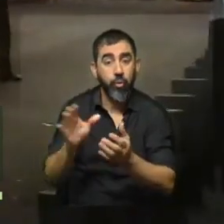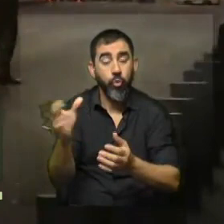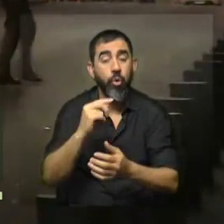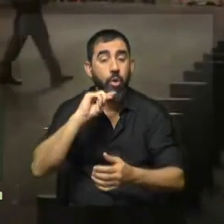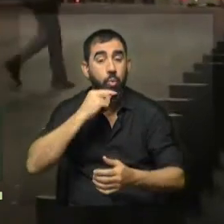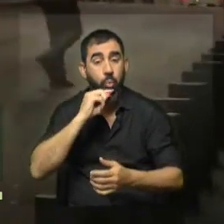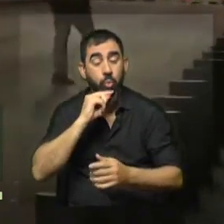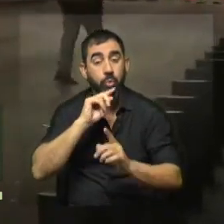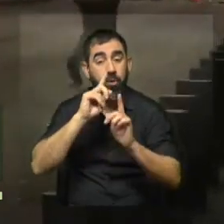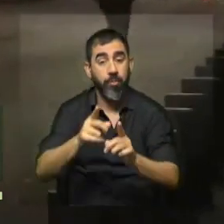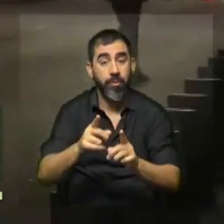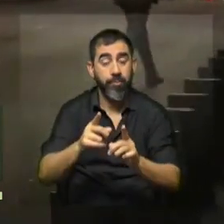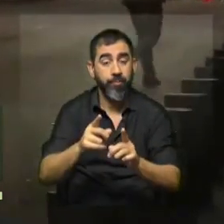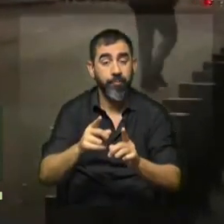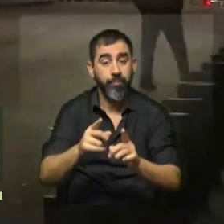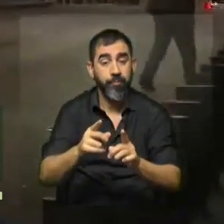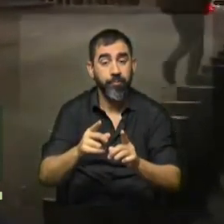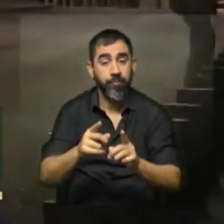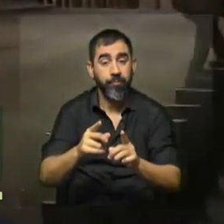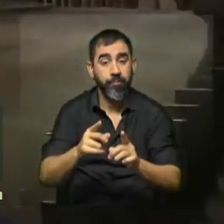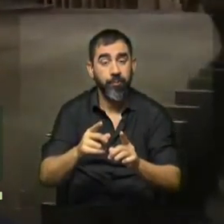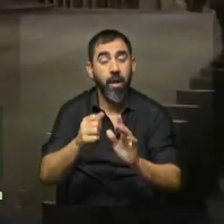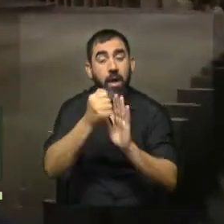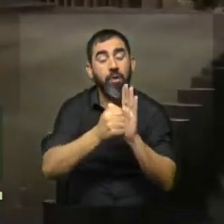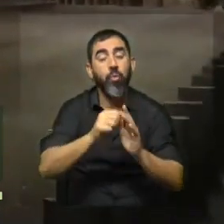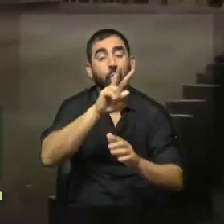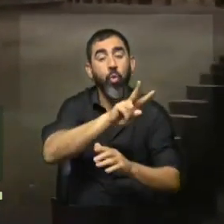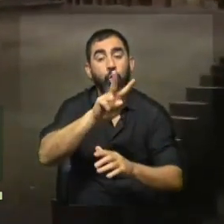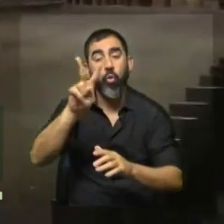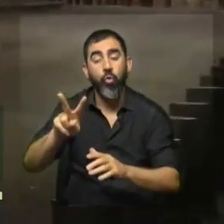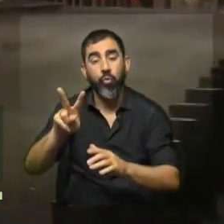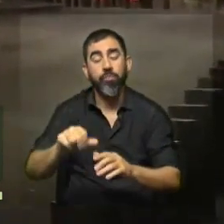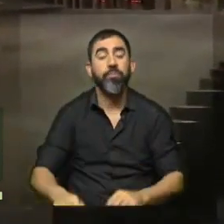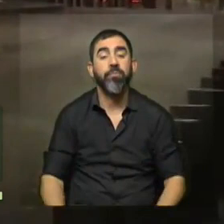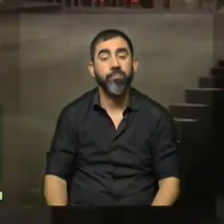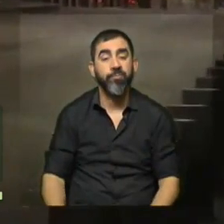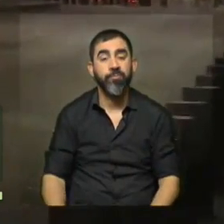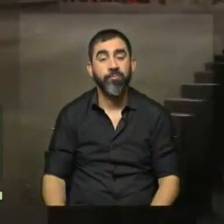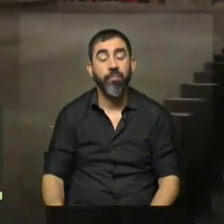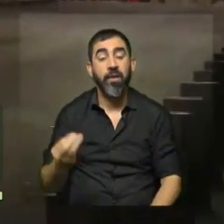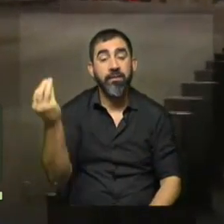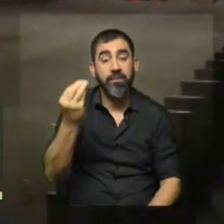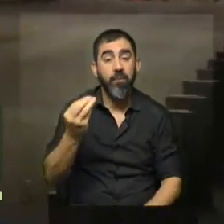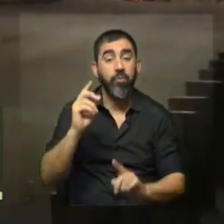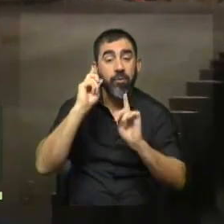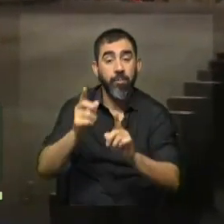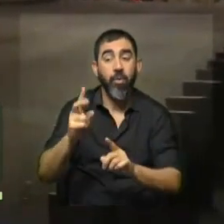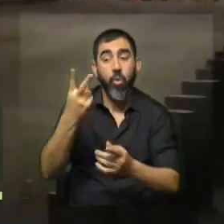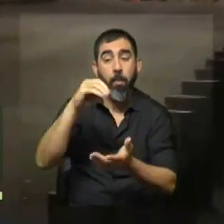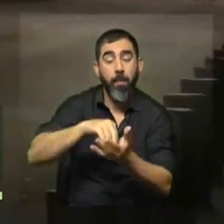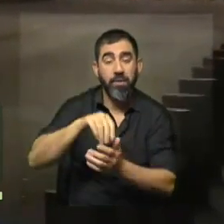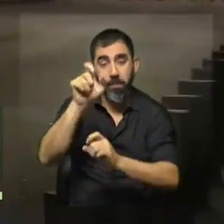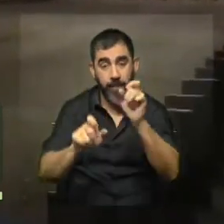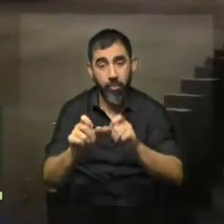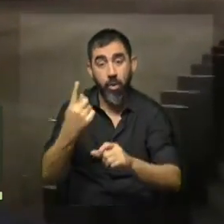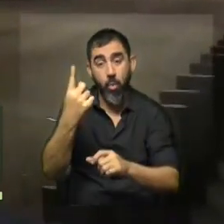ruso, fueron sometidas a medidas del artículo 222 del Código de Proceso Penal. El día sábado fueron formalizadas otras dos personas,